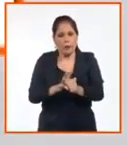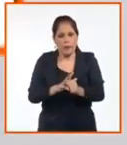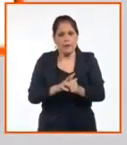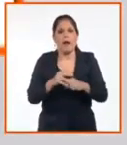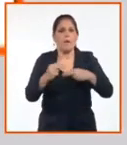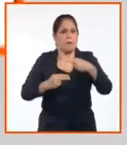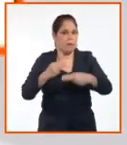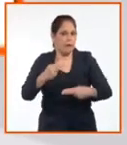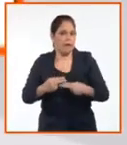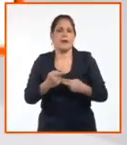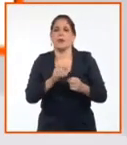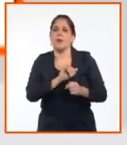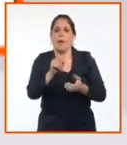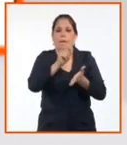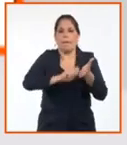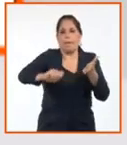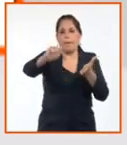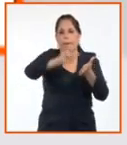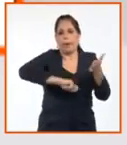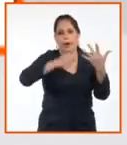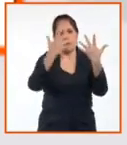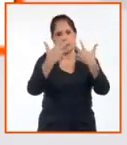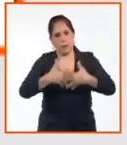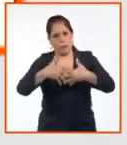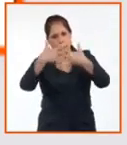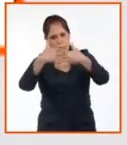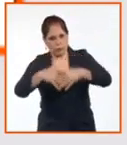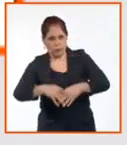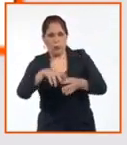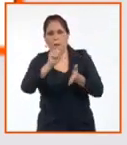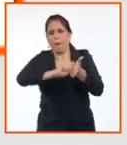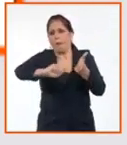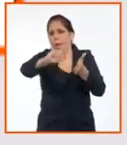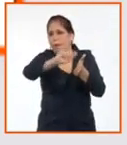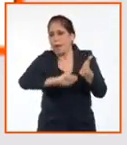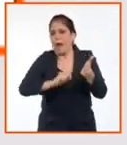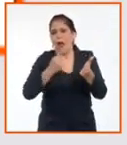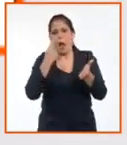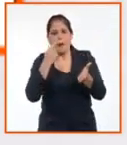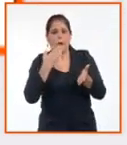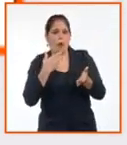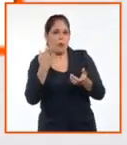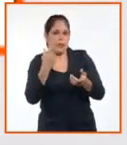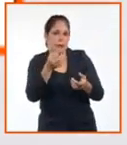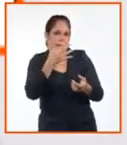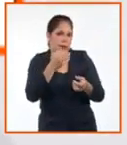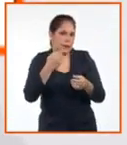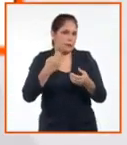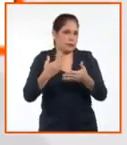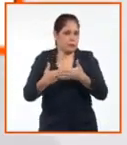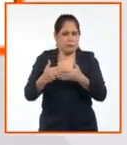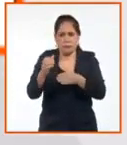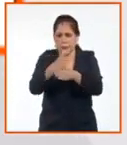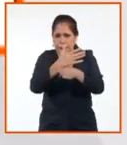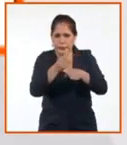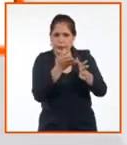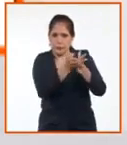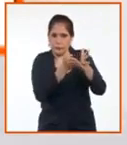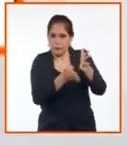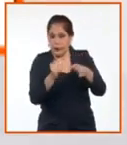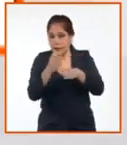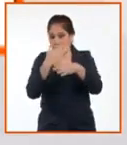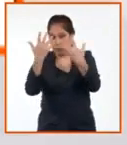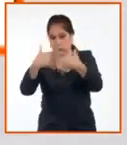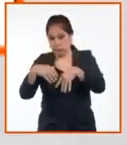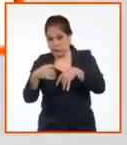digamos los planes operativos los planes de producción que tendrían nuestra empresa toda esta línea de producción en el